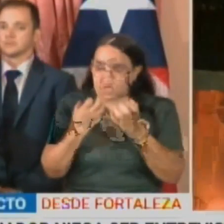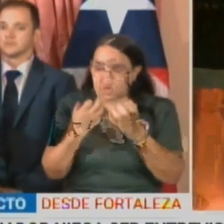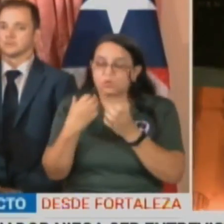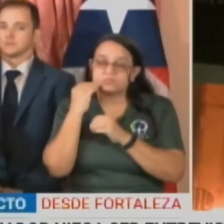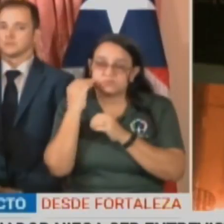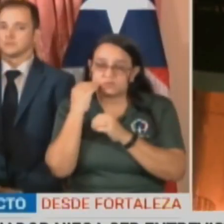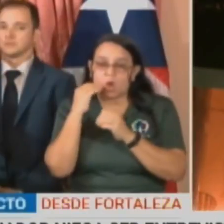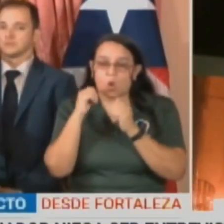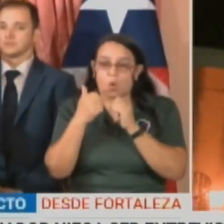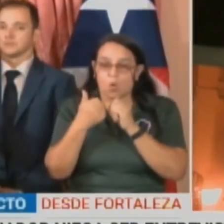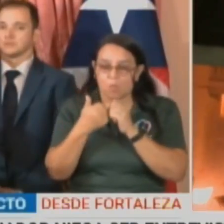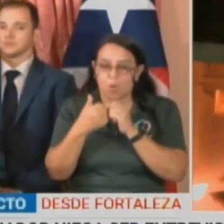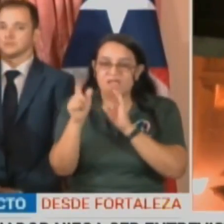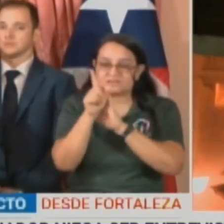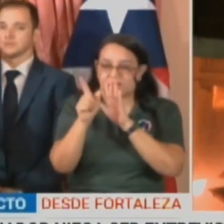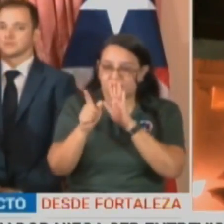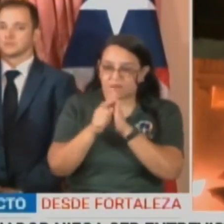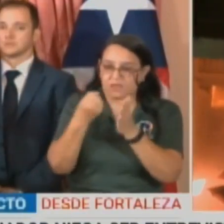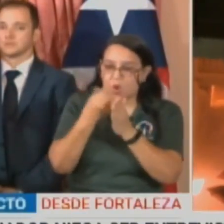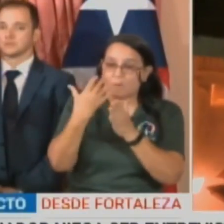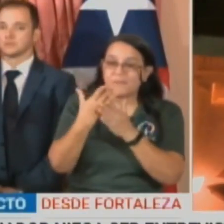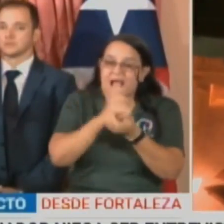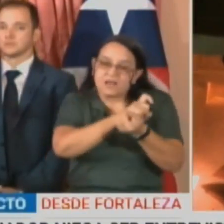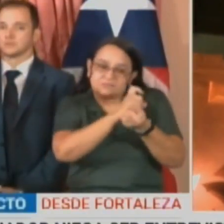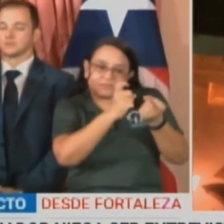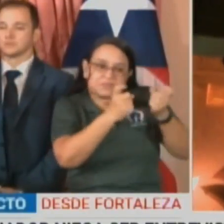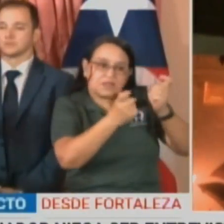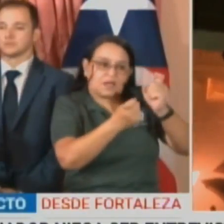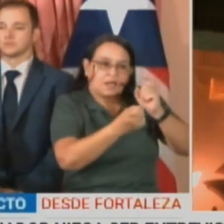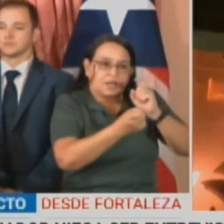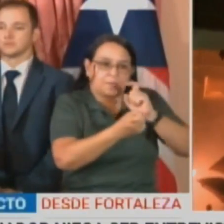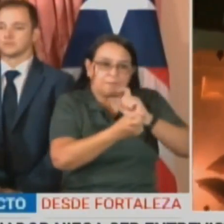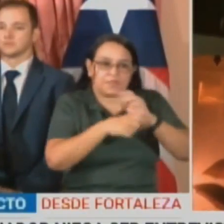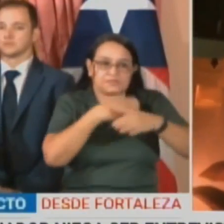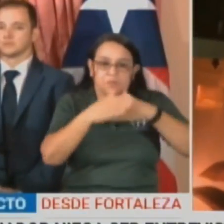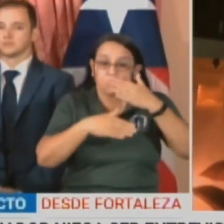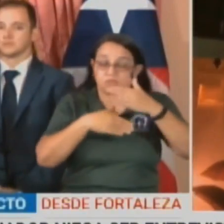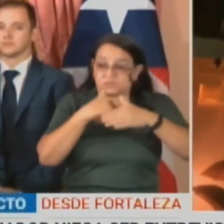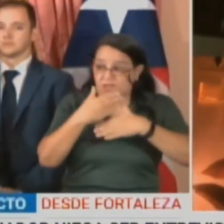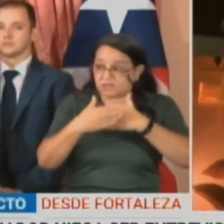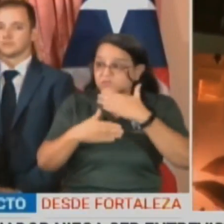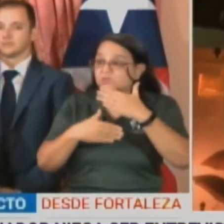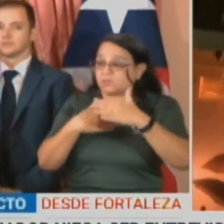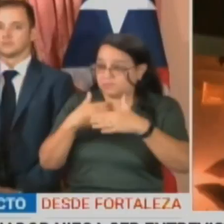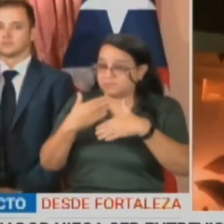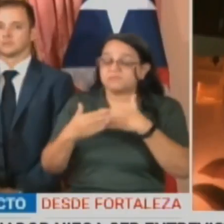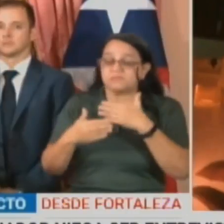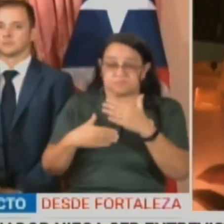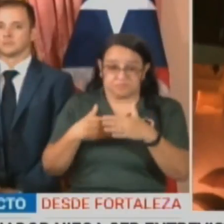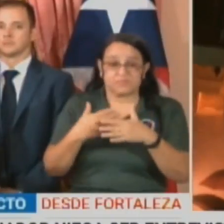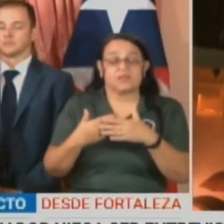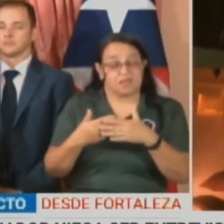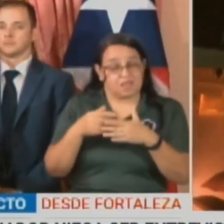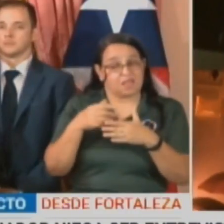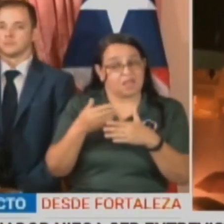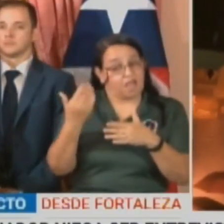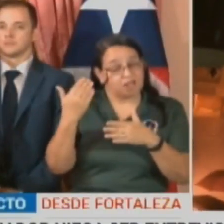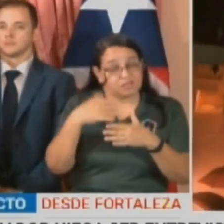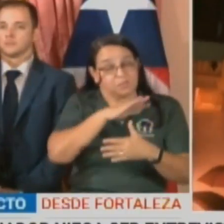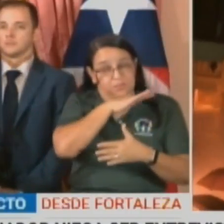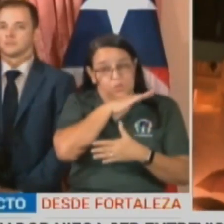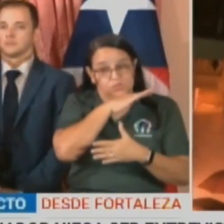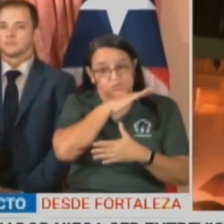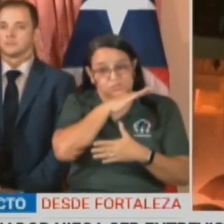compras realmente el proceso que históricamente se había hecho en Puerto Rico y que se prestaba para la corrupción.